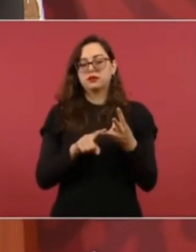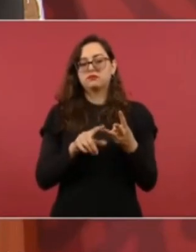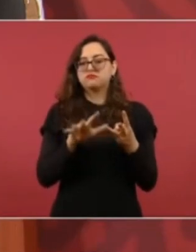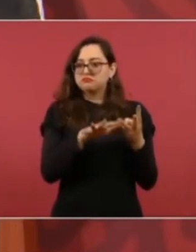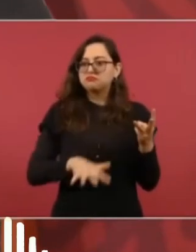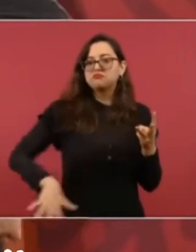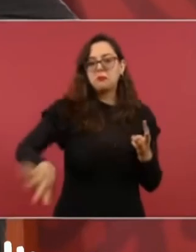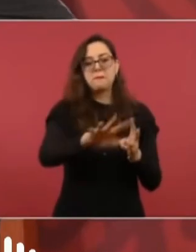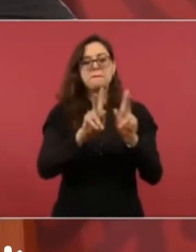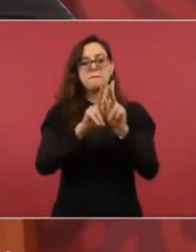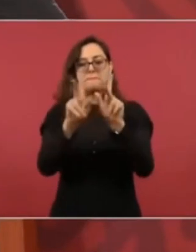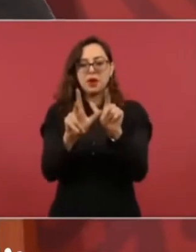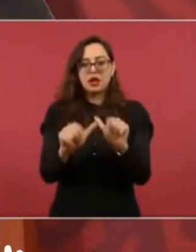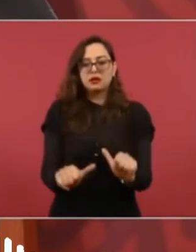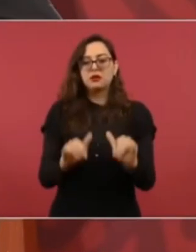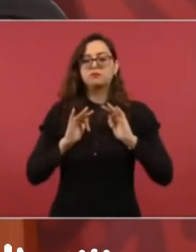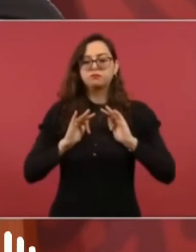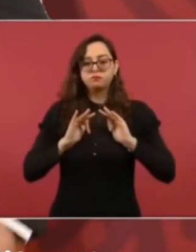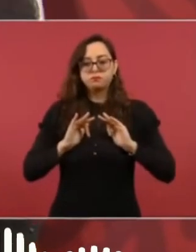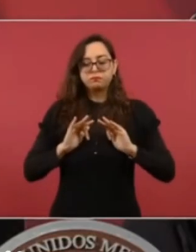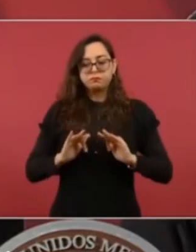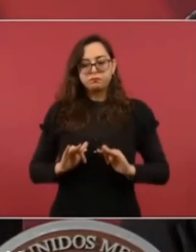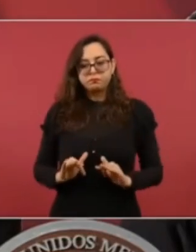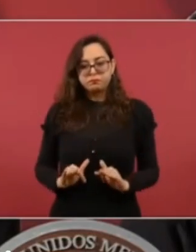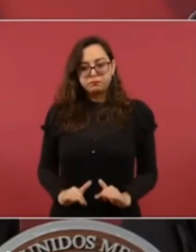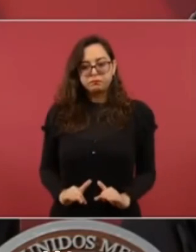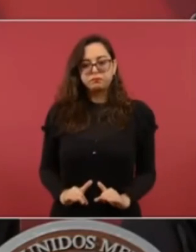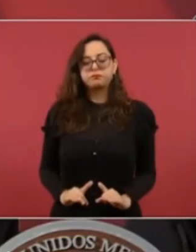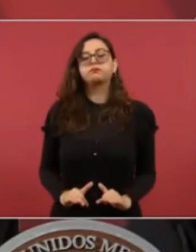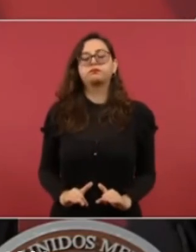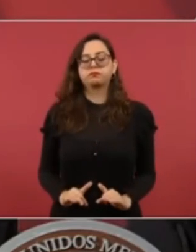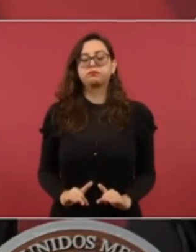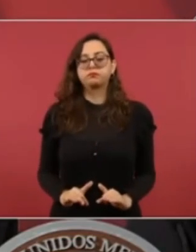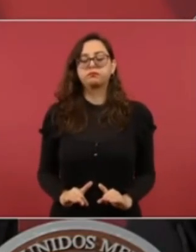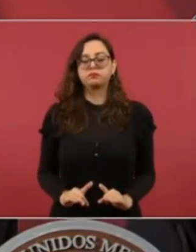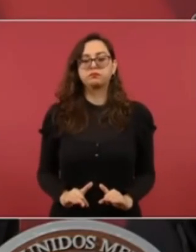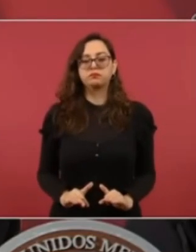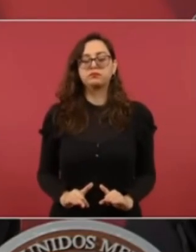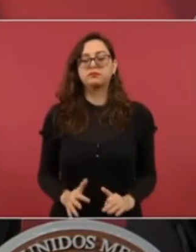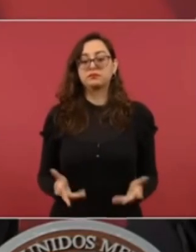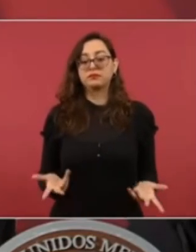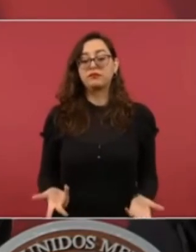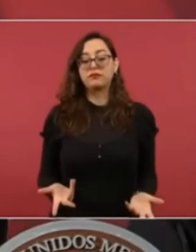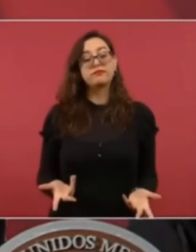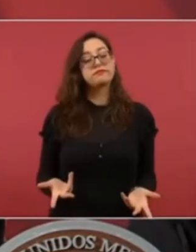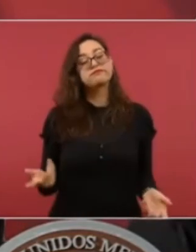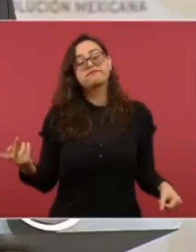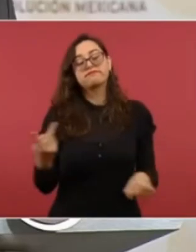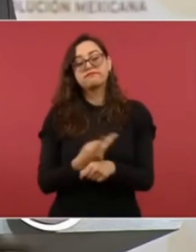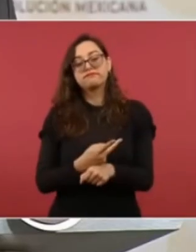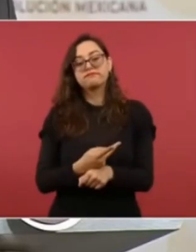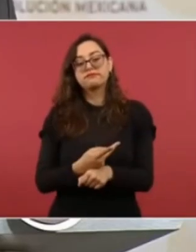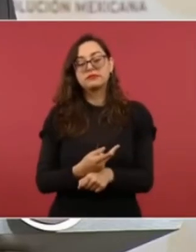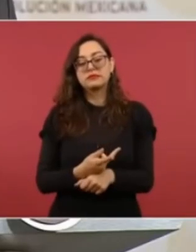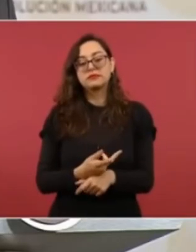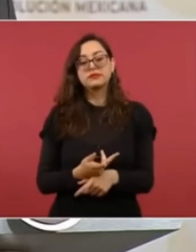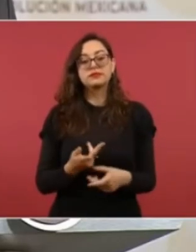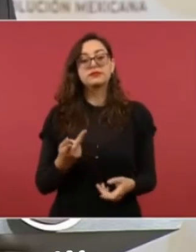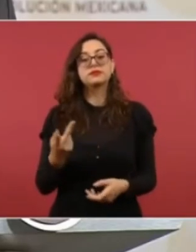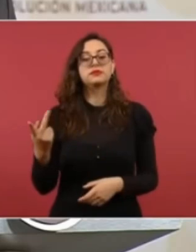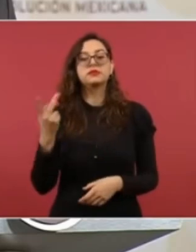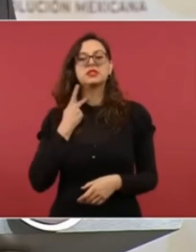Sí, lo escuché, pero yo también tengo mucha confianza en que el presidente, como él mismo lo dijo, él es un demócrata, es